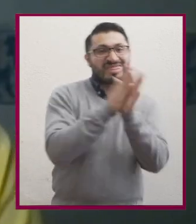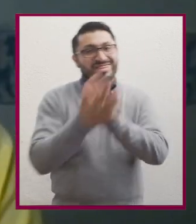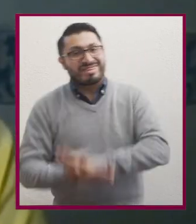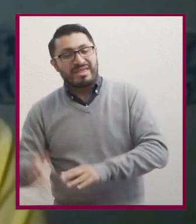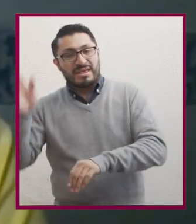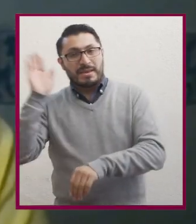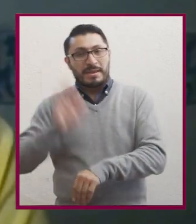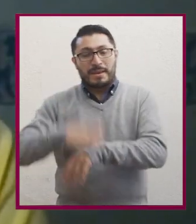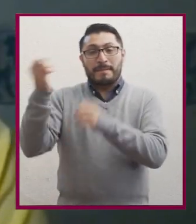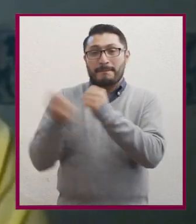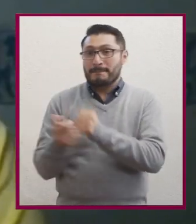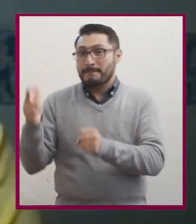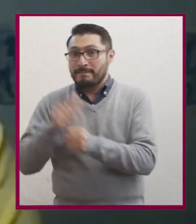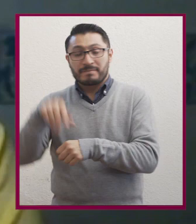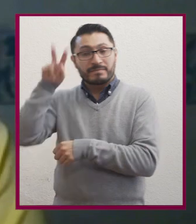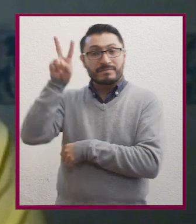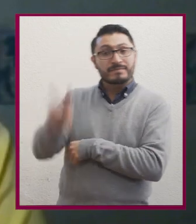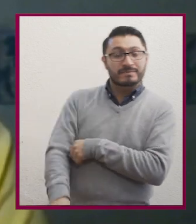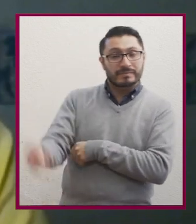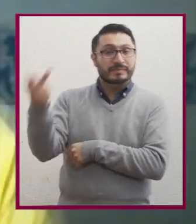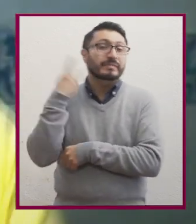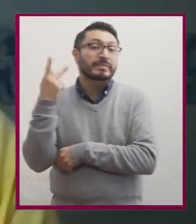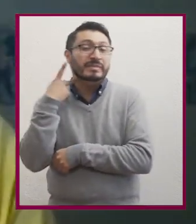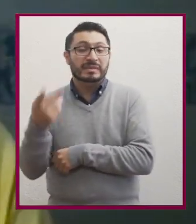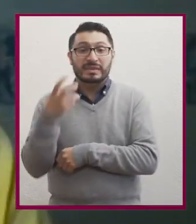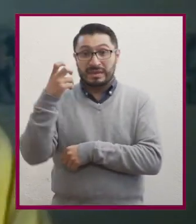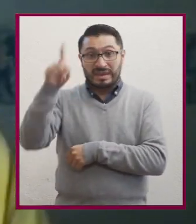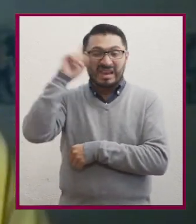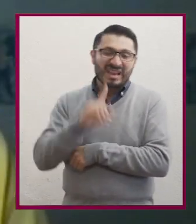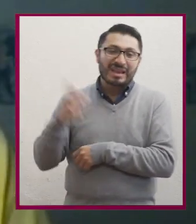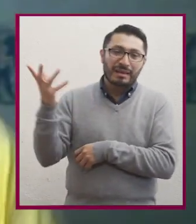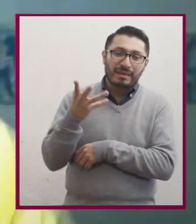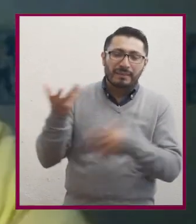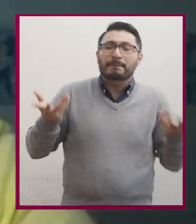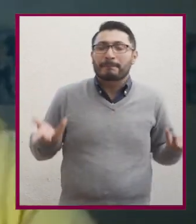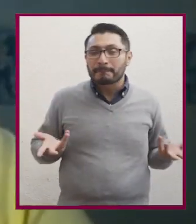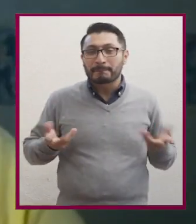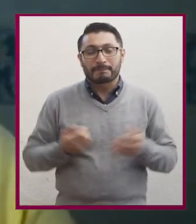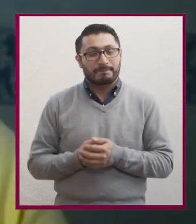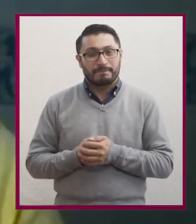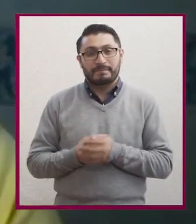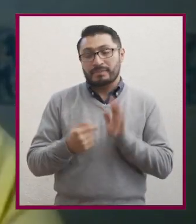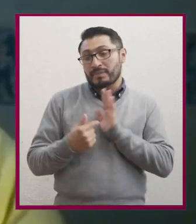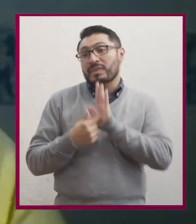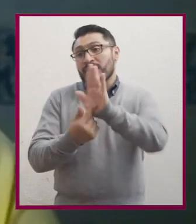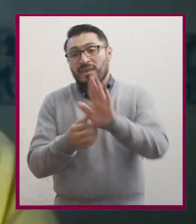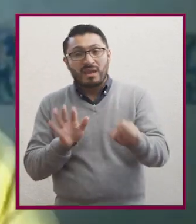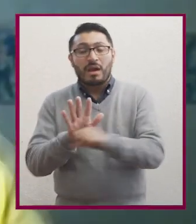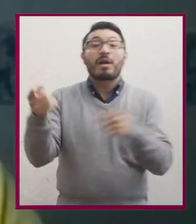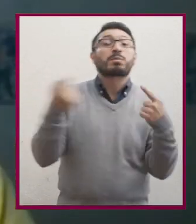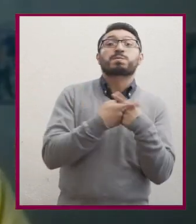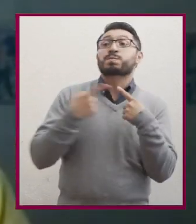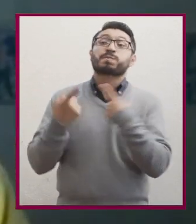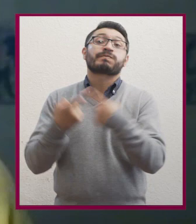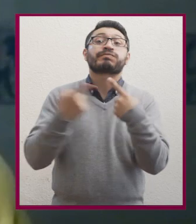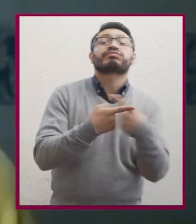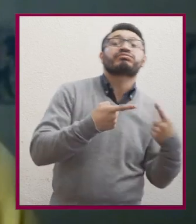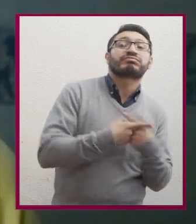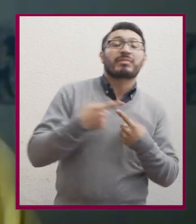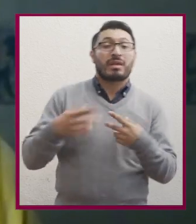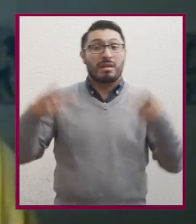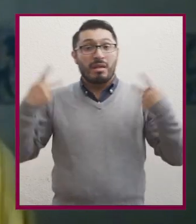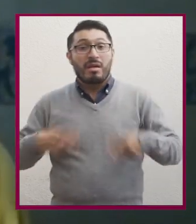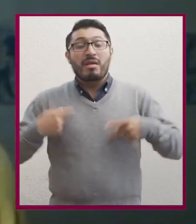más de movimiento social, de crítica política. Ella lo que hacía, además de señalar las incongruencias de los